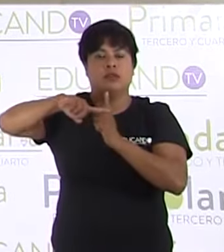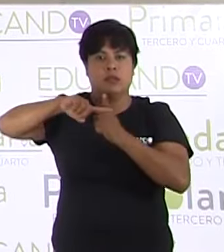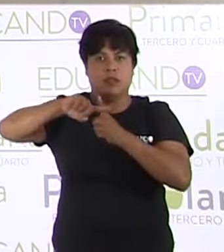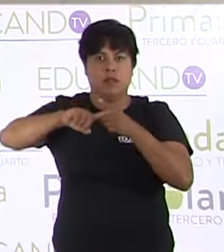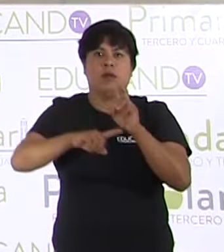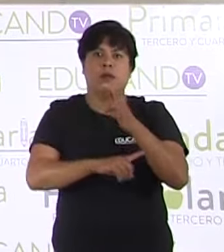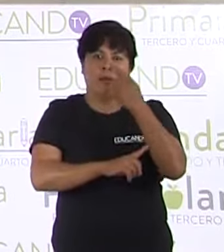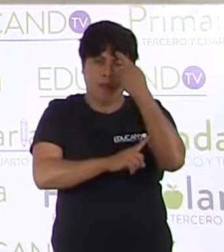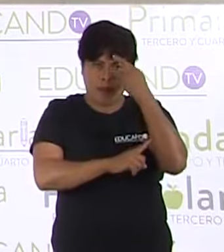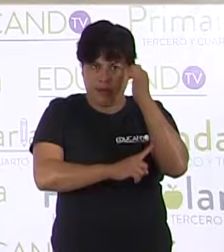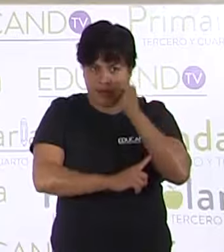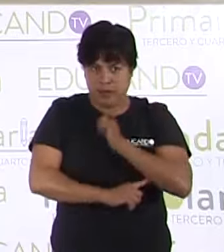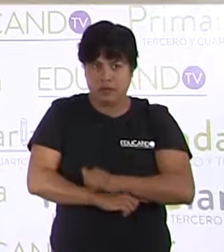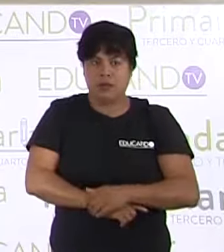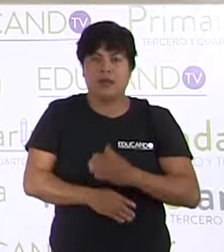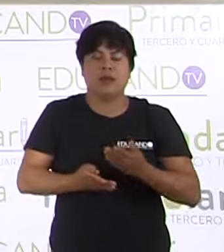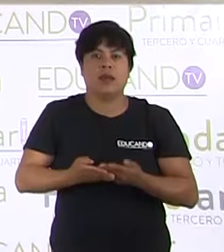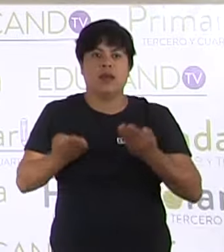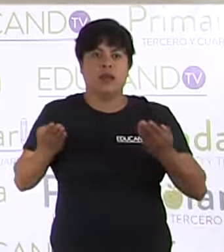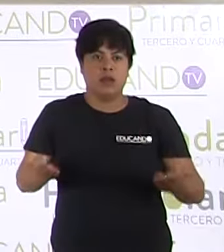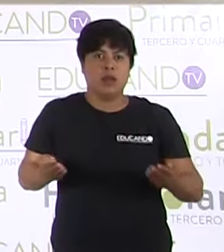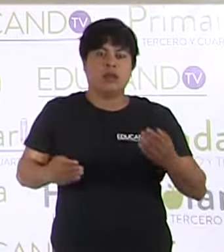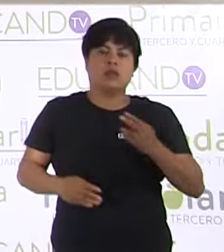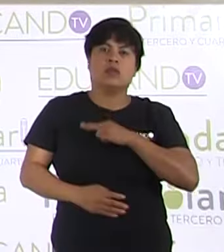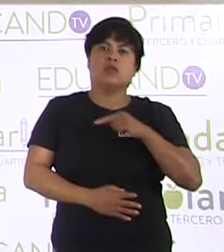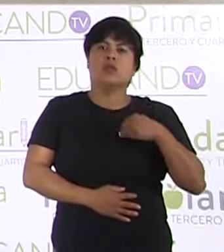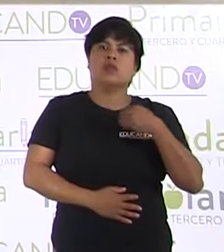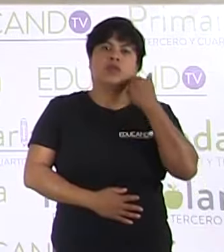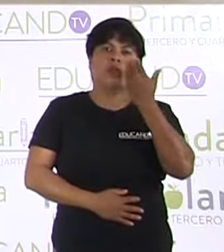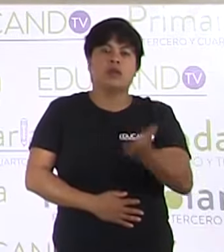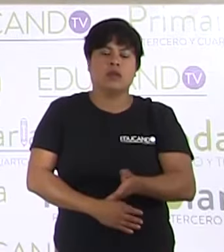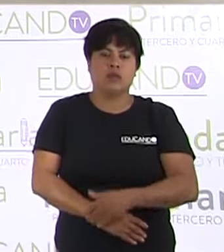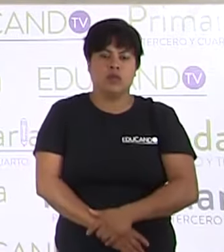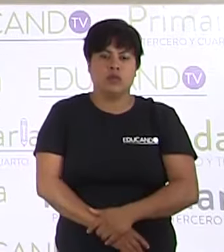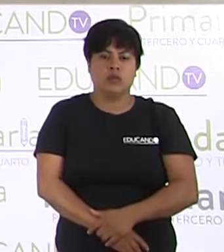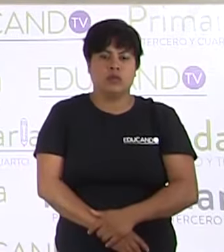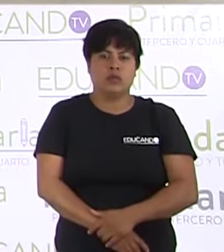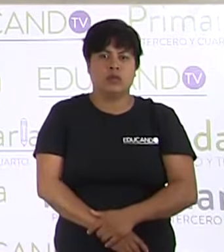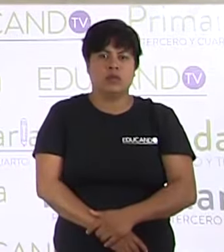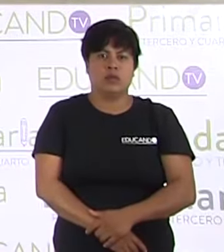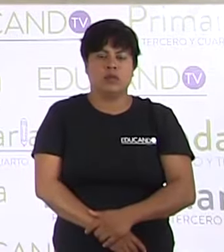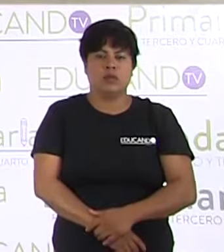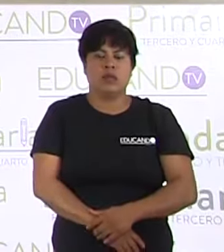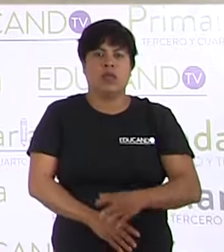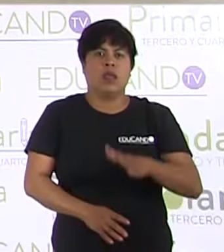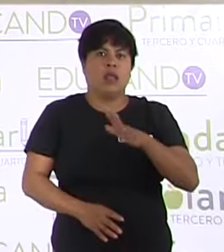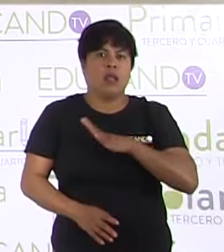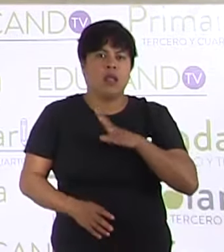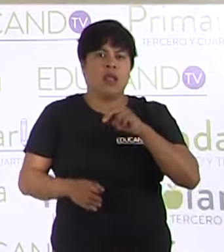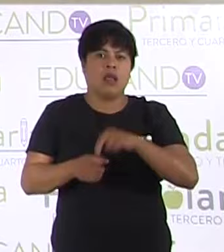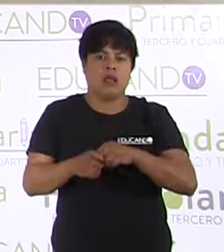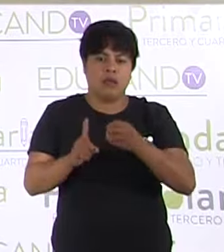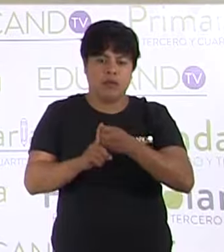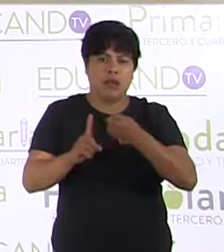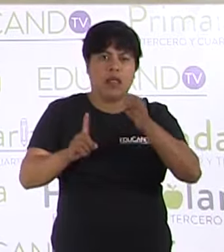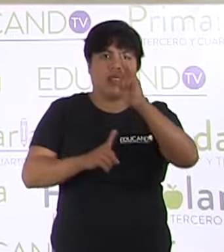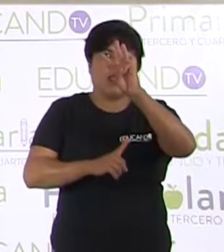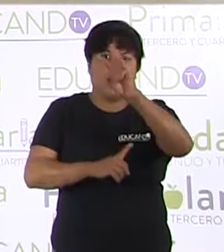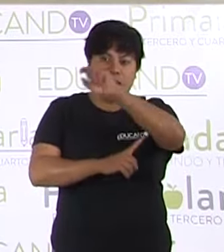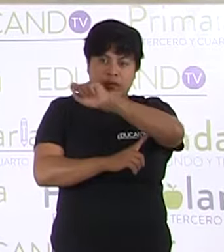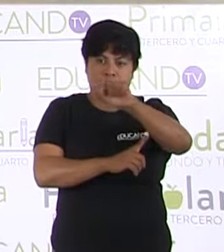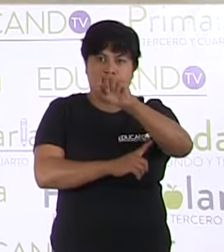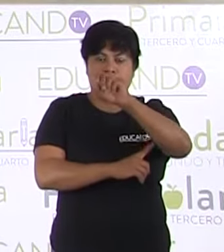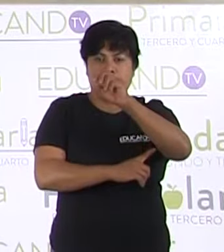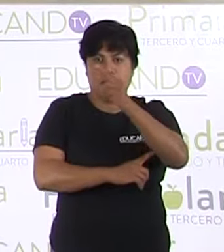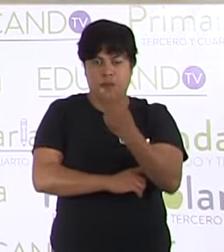acuerdo ahora si si quisiéramos eh Representar en la recta 3 medi